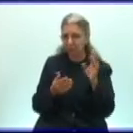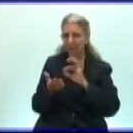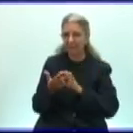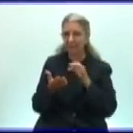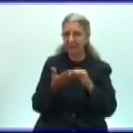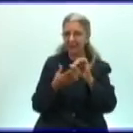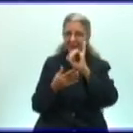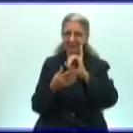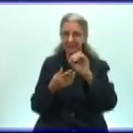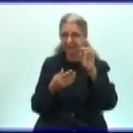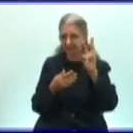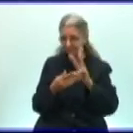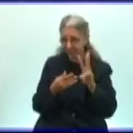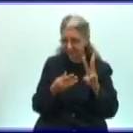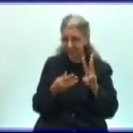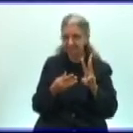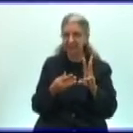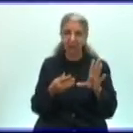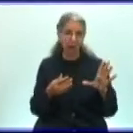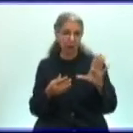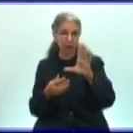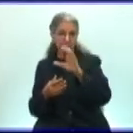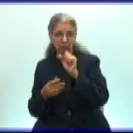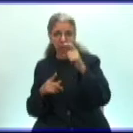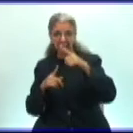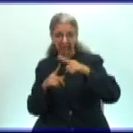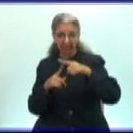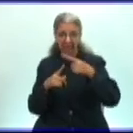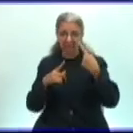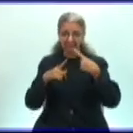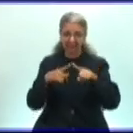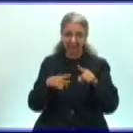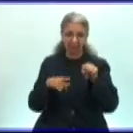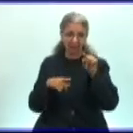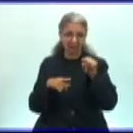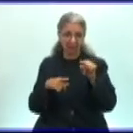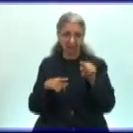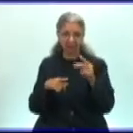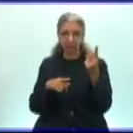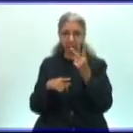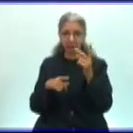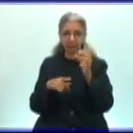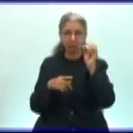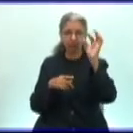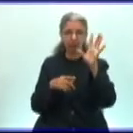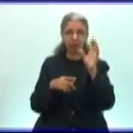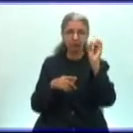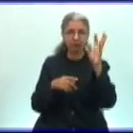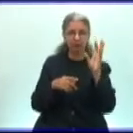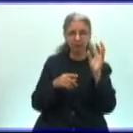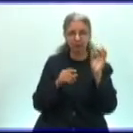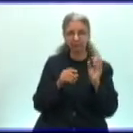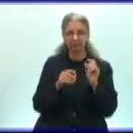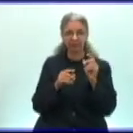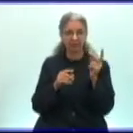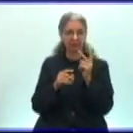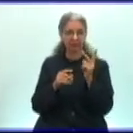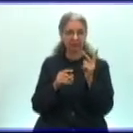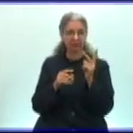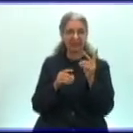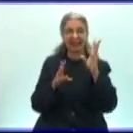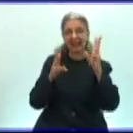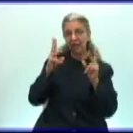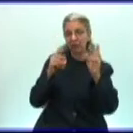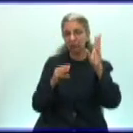nosotros les estuvimos mostrando una porción del circuito y tenemos dos bombillos. Por lo tanto, ustedes van a